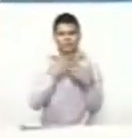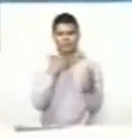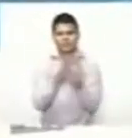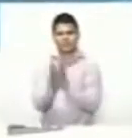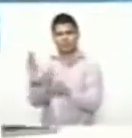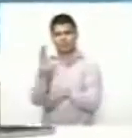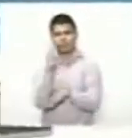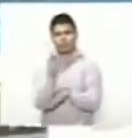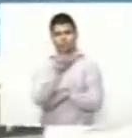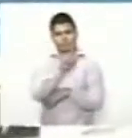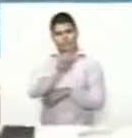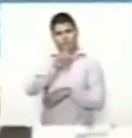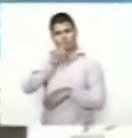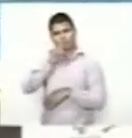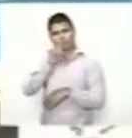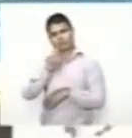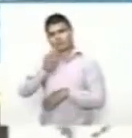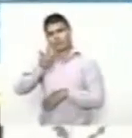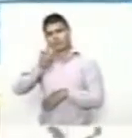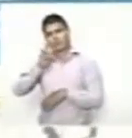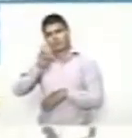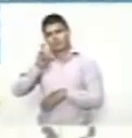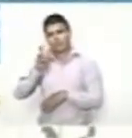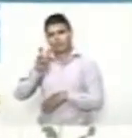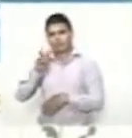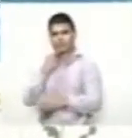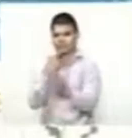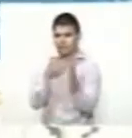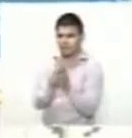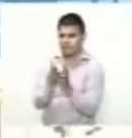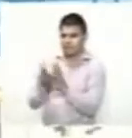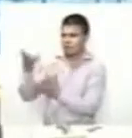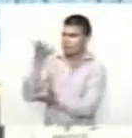con 168 estaciones de monitoreo de la calidad